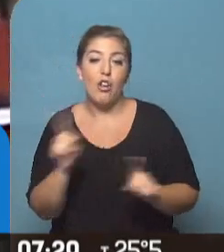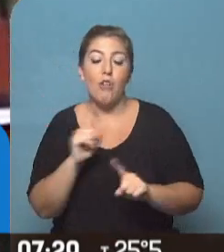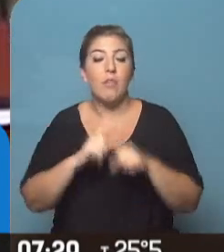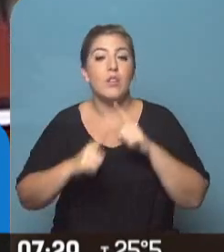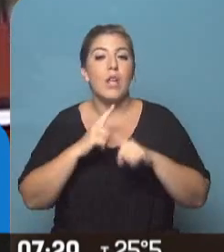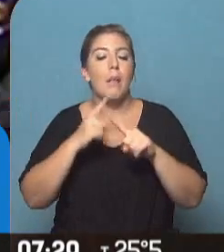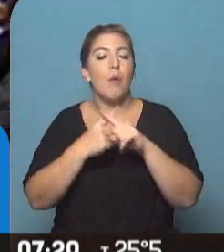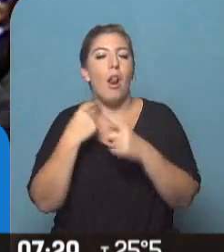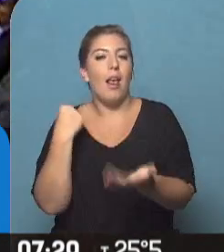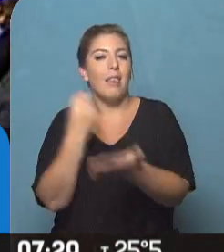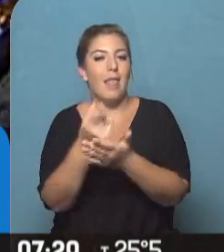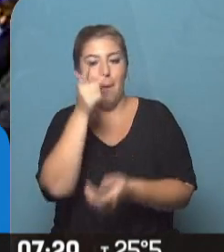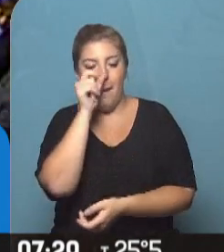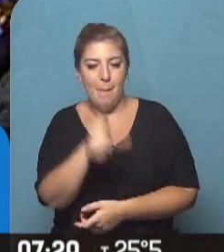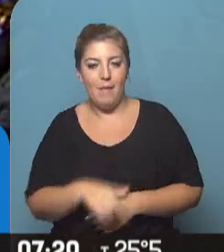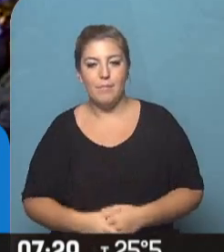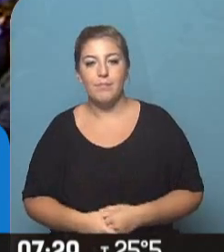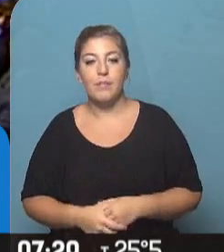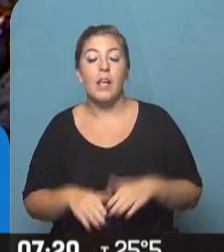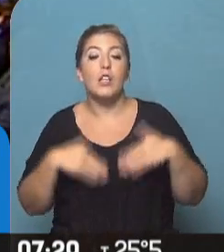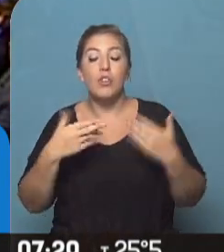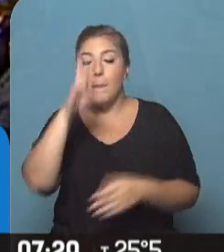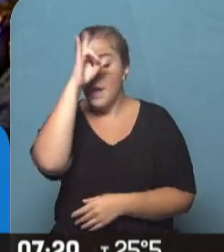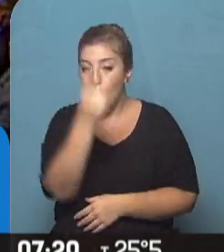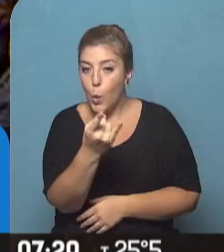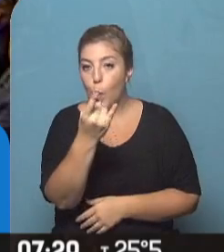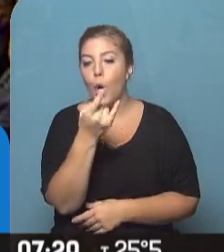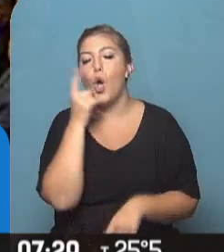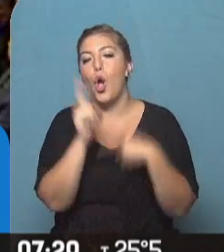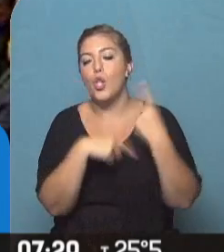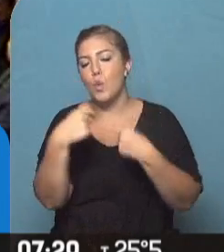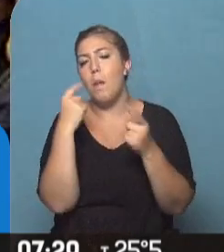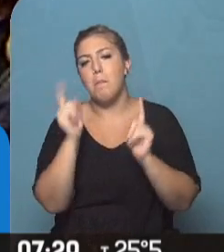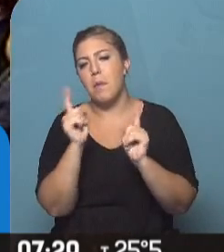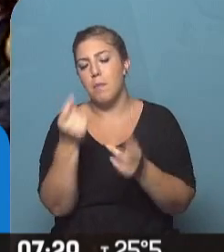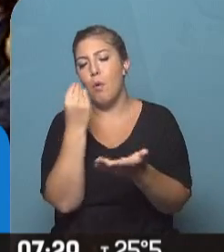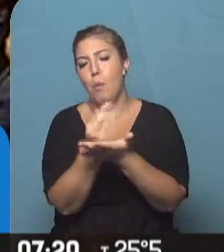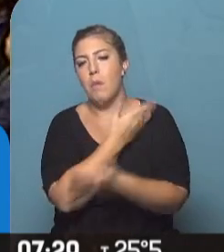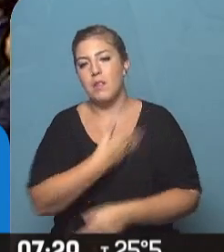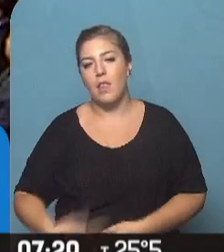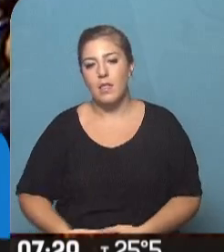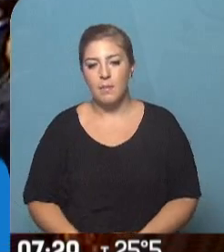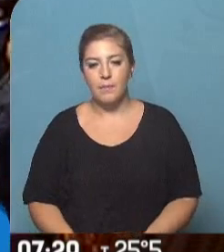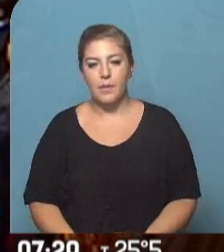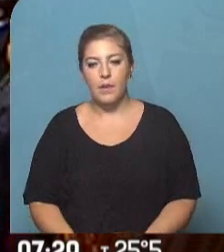algo, ¿no? Ya muy avanzado. Entonces Perú sigue con su presidente Kuczynski.